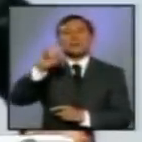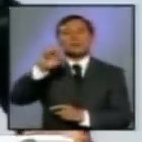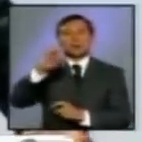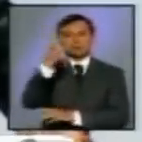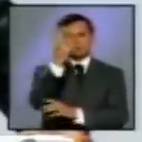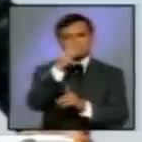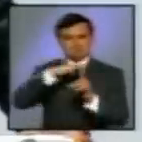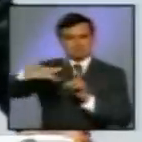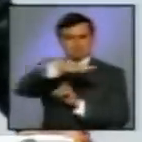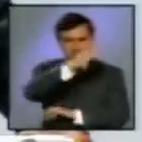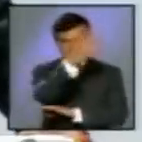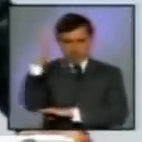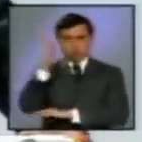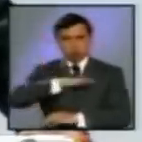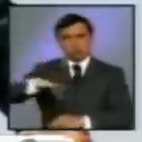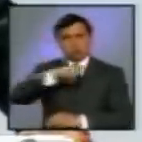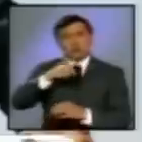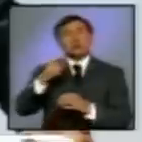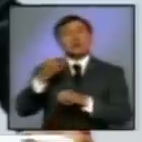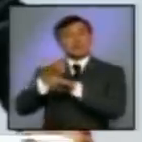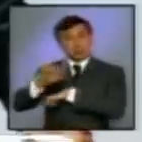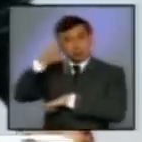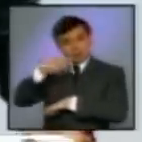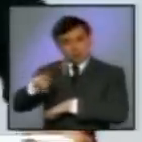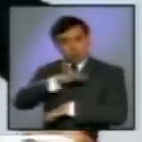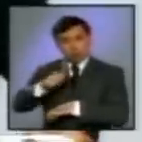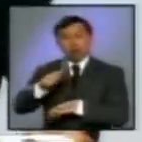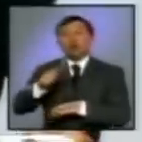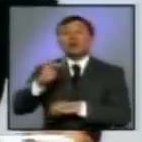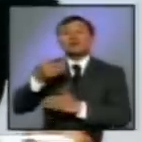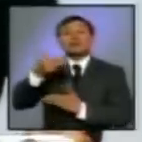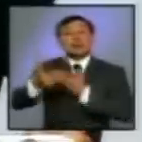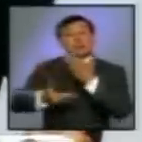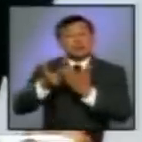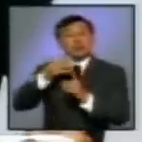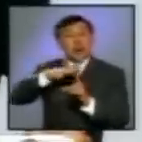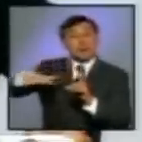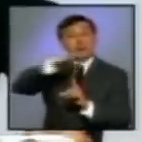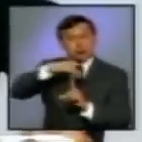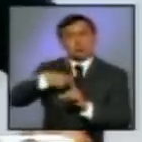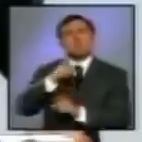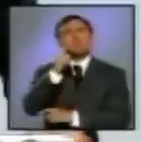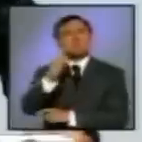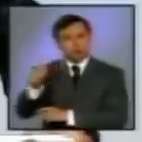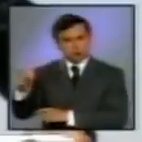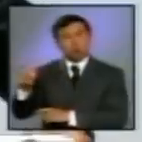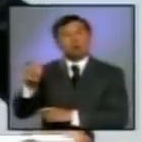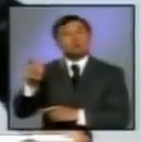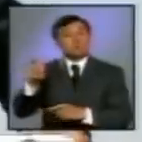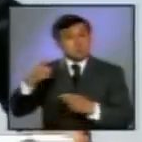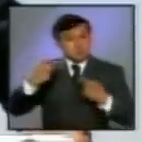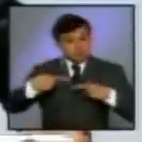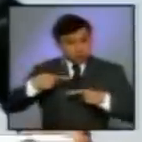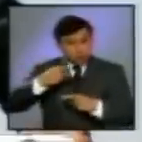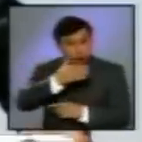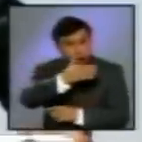México impulsamos el programa de pago por servicios ambientales, que permitió el estímulo y el incentivo a la gente del